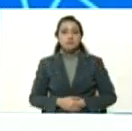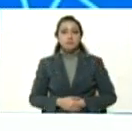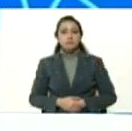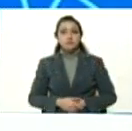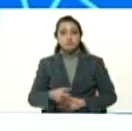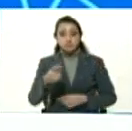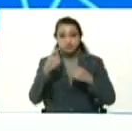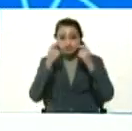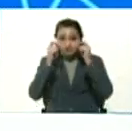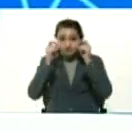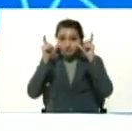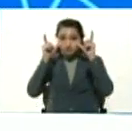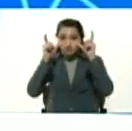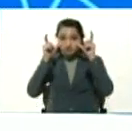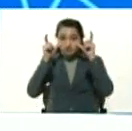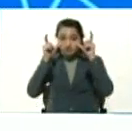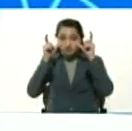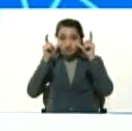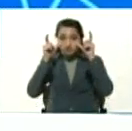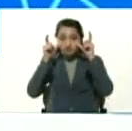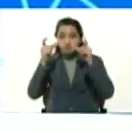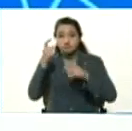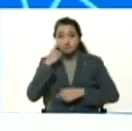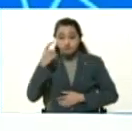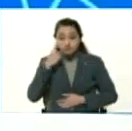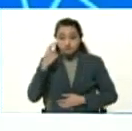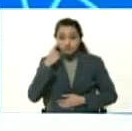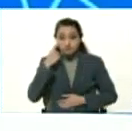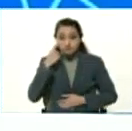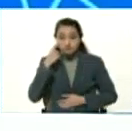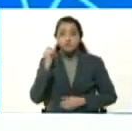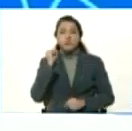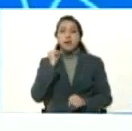los ojos bien abiertos y